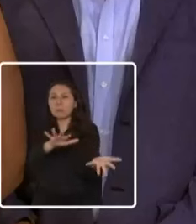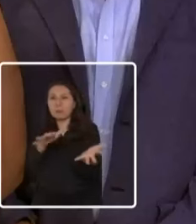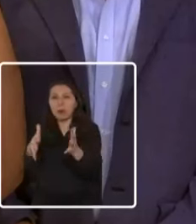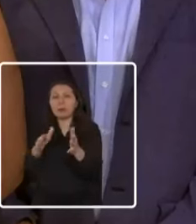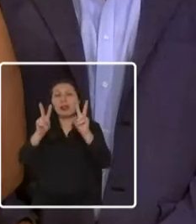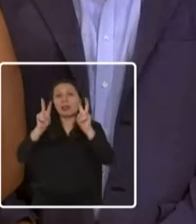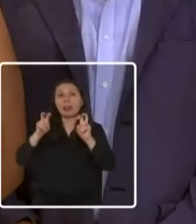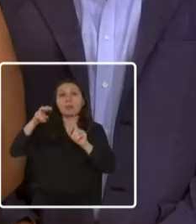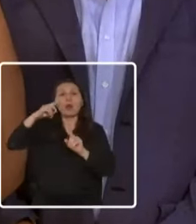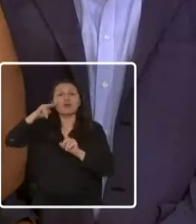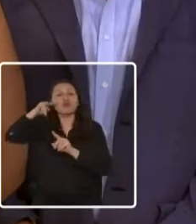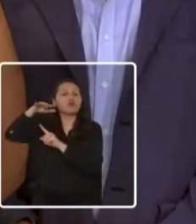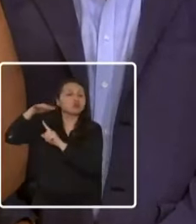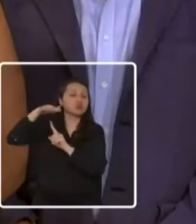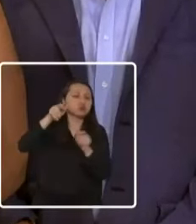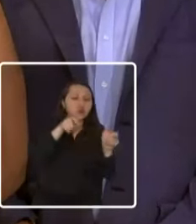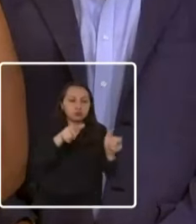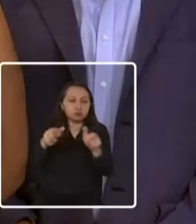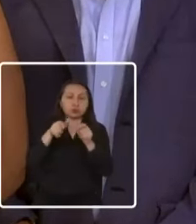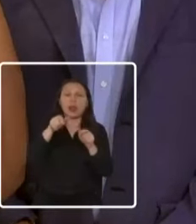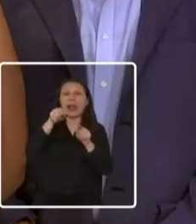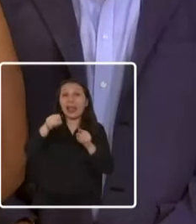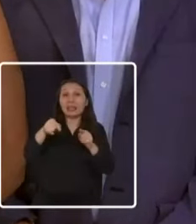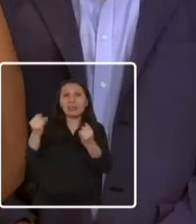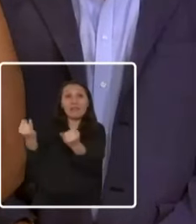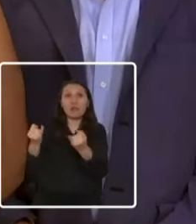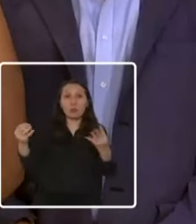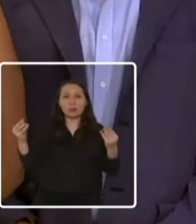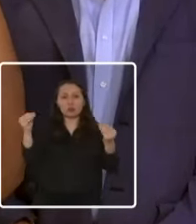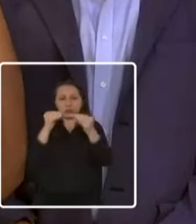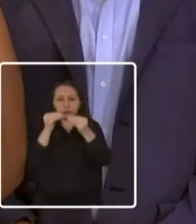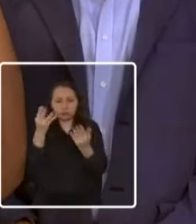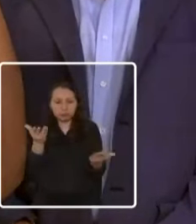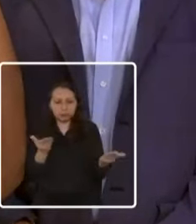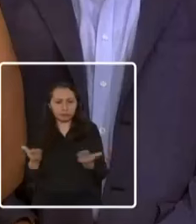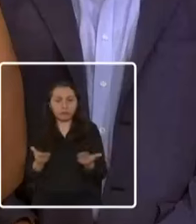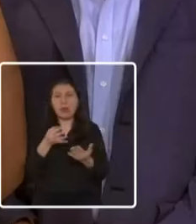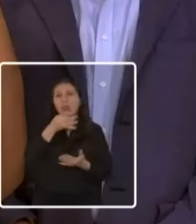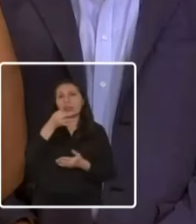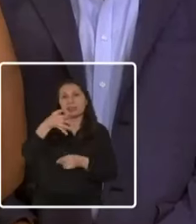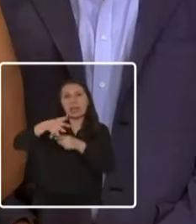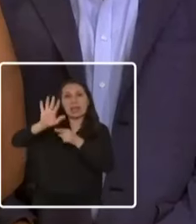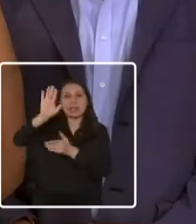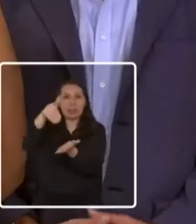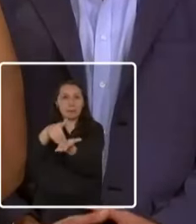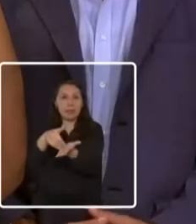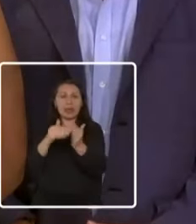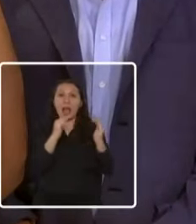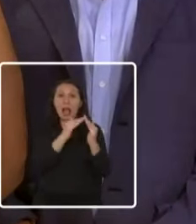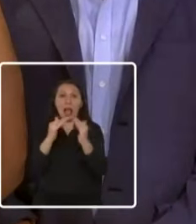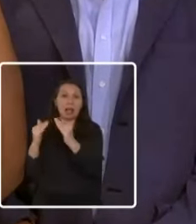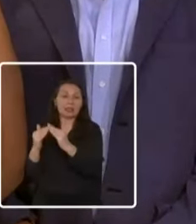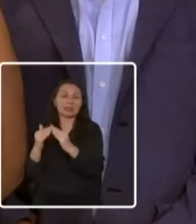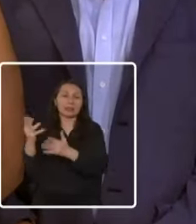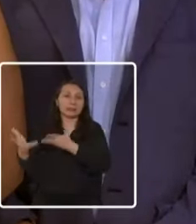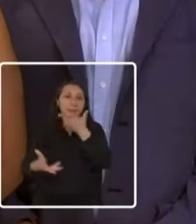dimensionar desde el punto de vista aéreo, y por tanto en esa cruce de información es lo que nos ha permitido llevar a hablar de 15.000